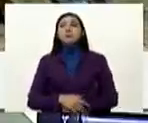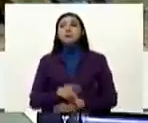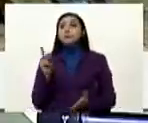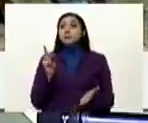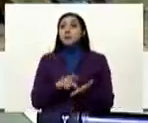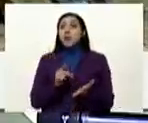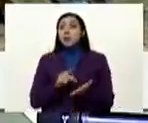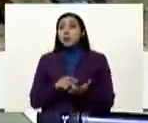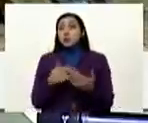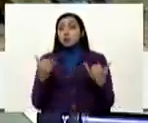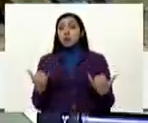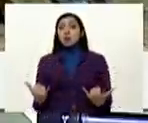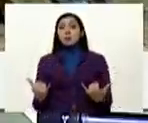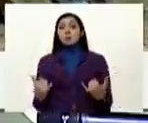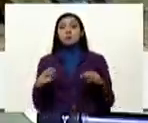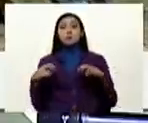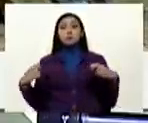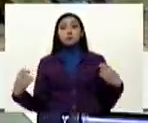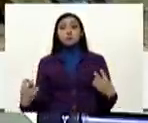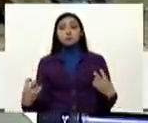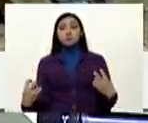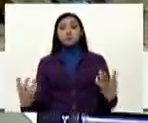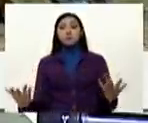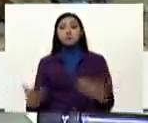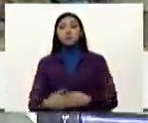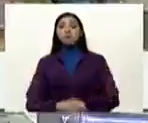aquí el